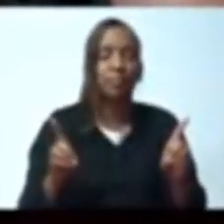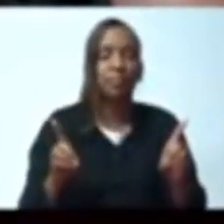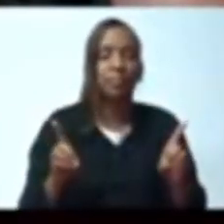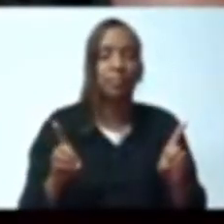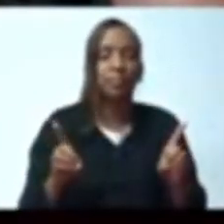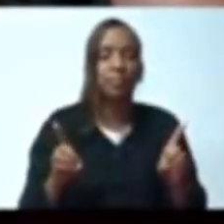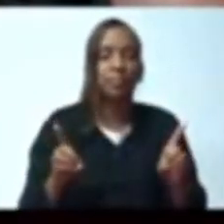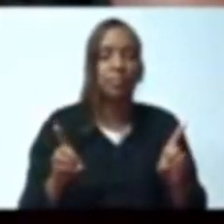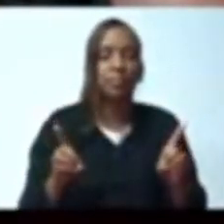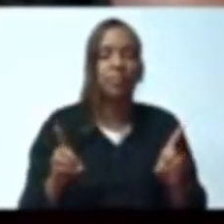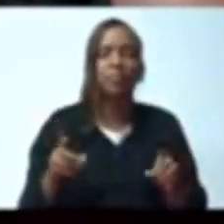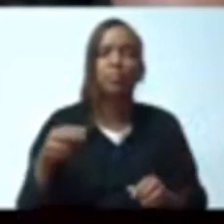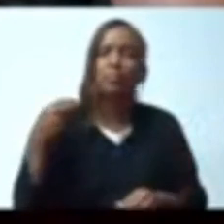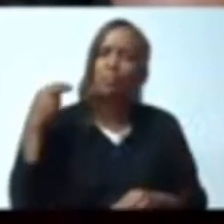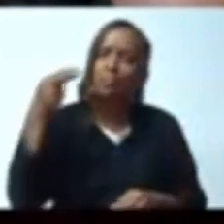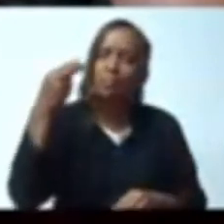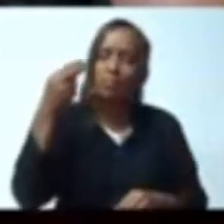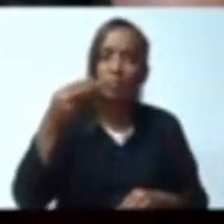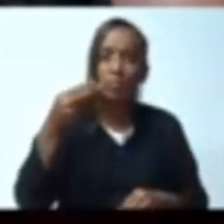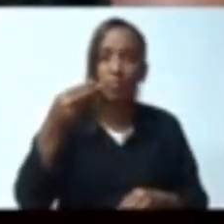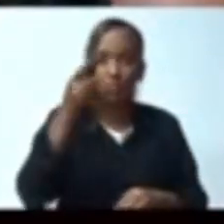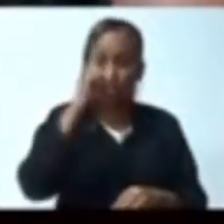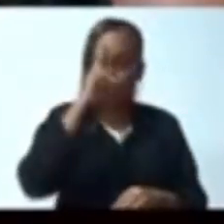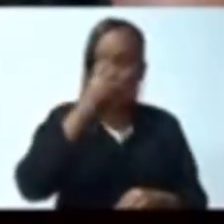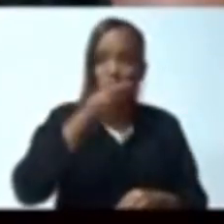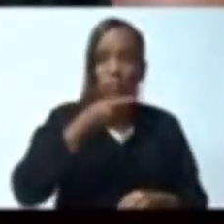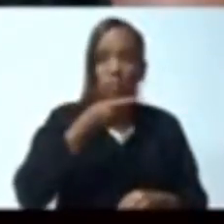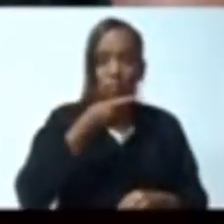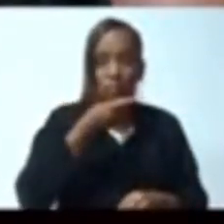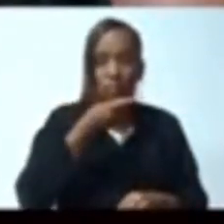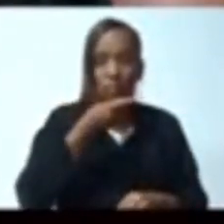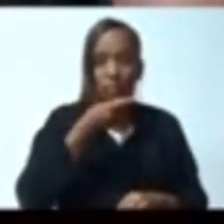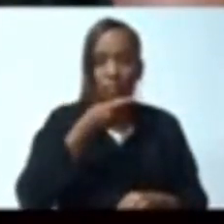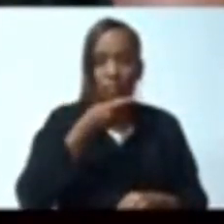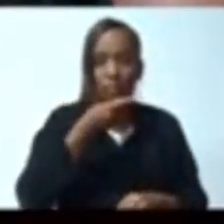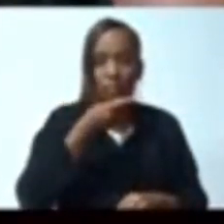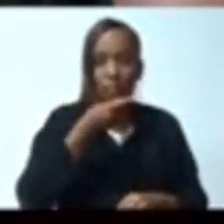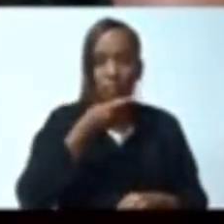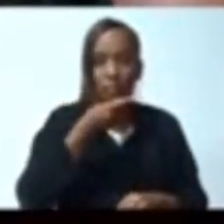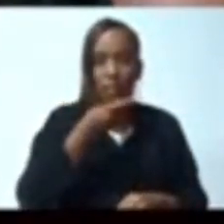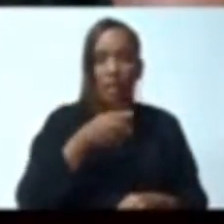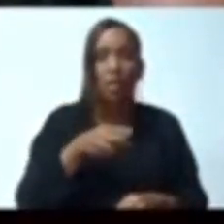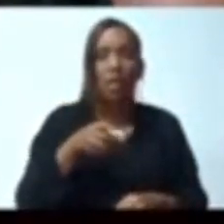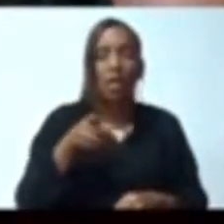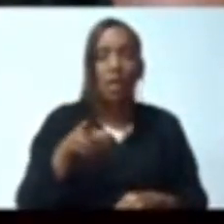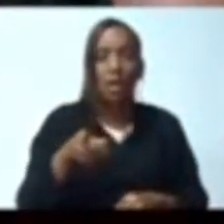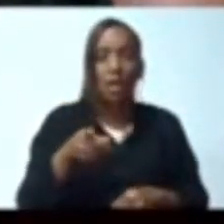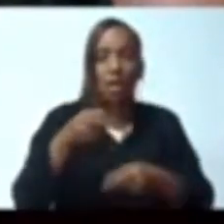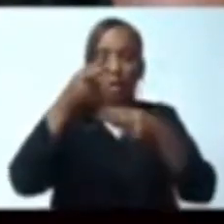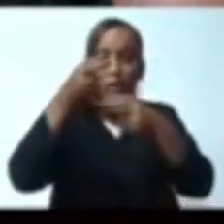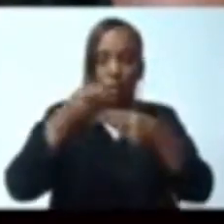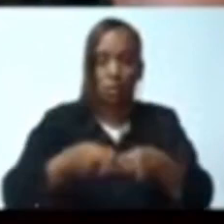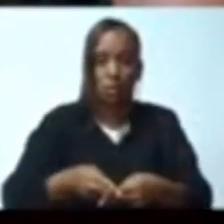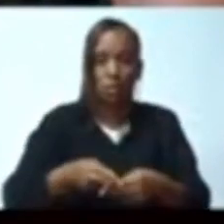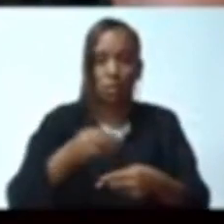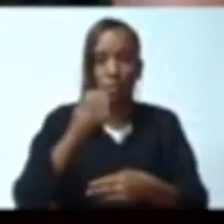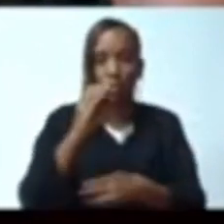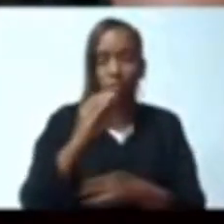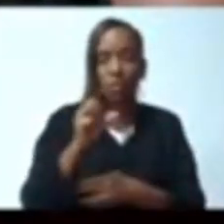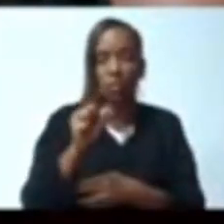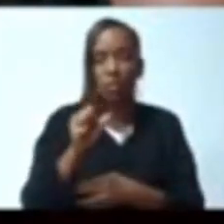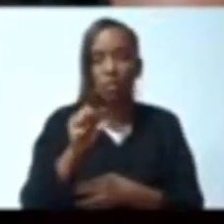de la República Dominicana, el nombre de Francis Camaño no